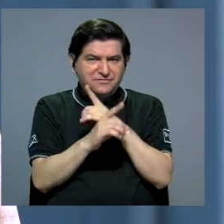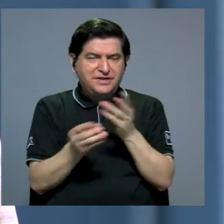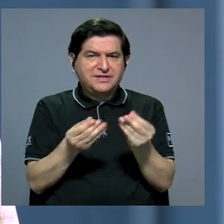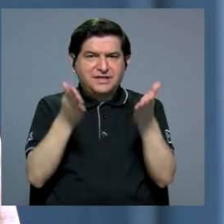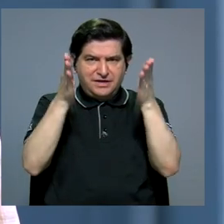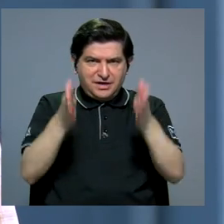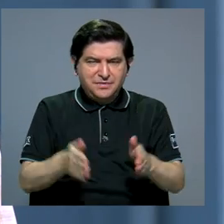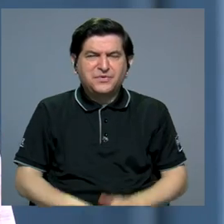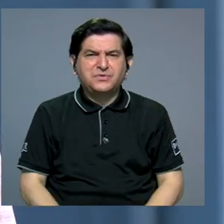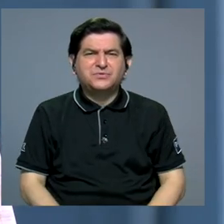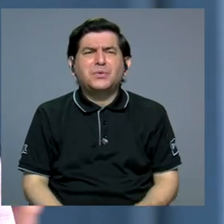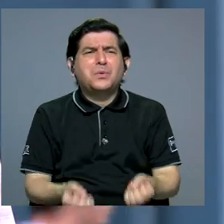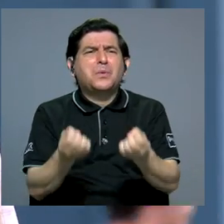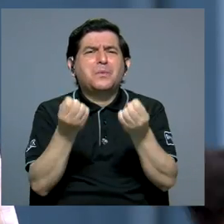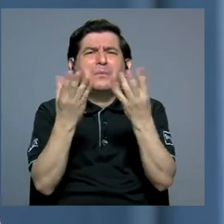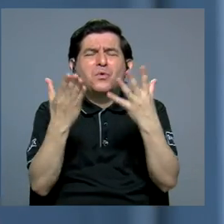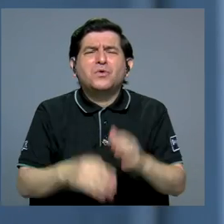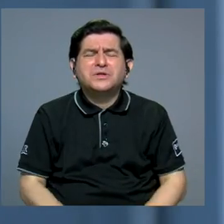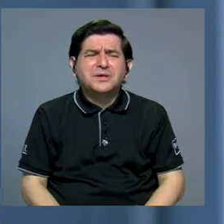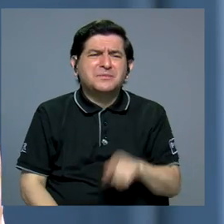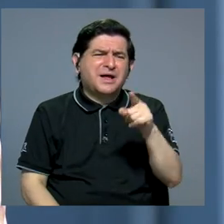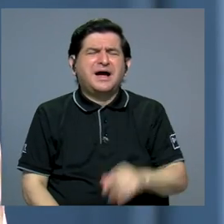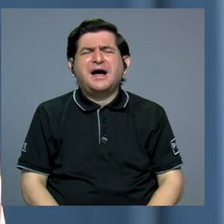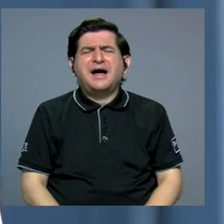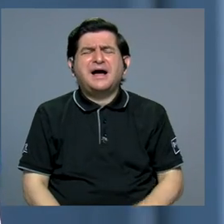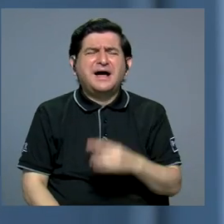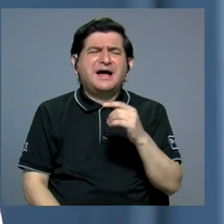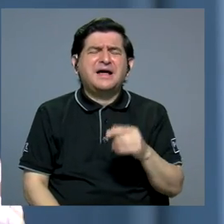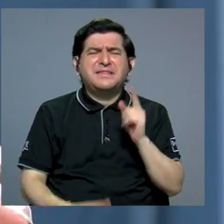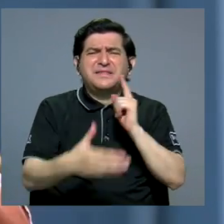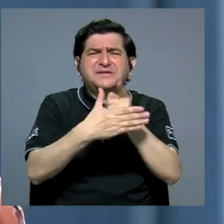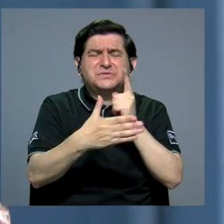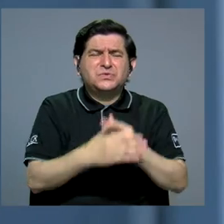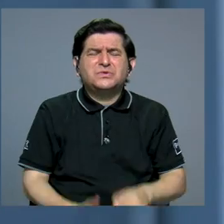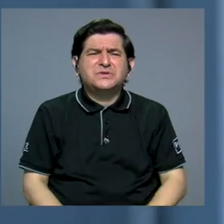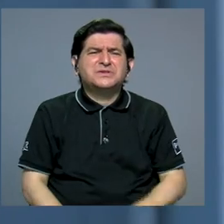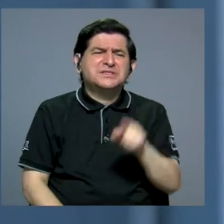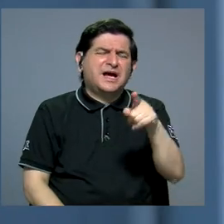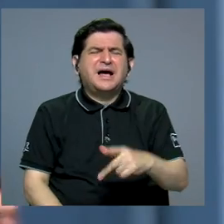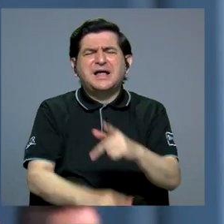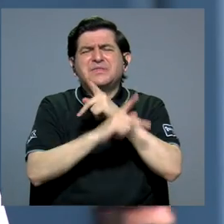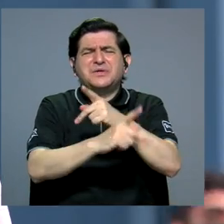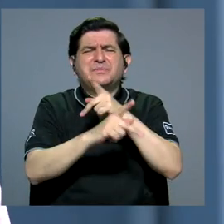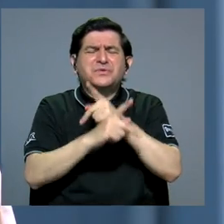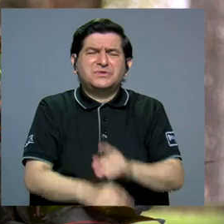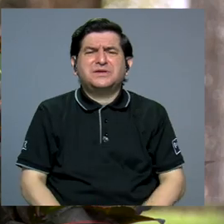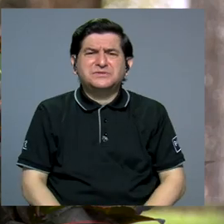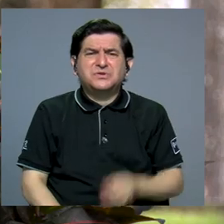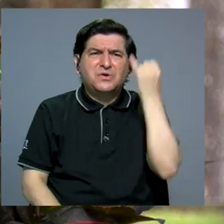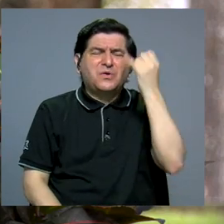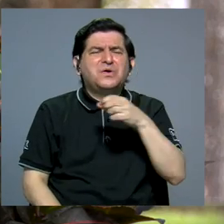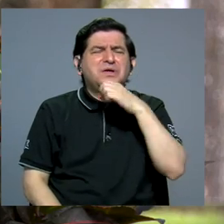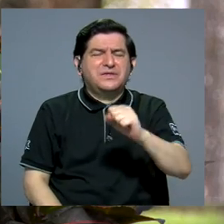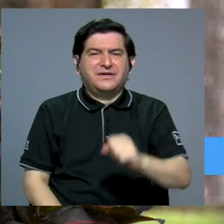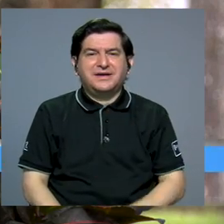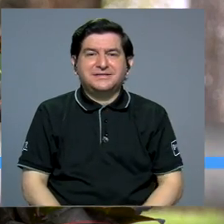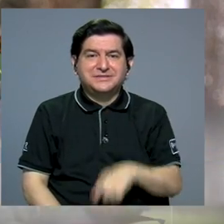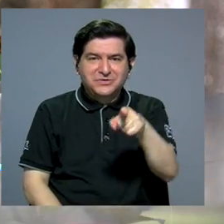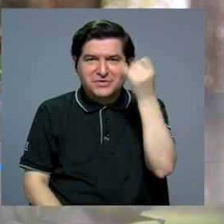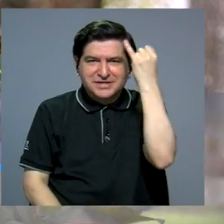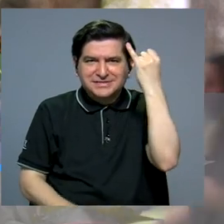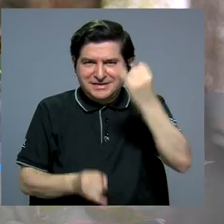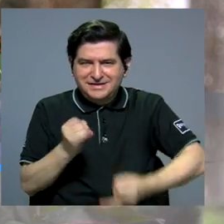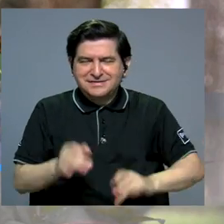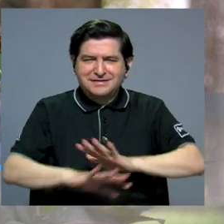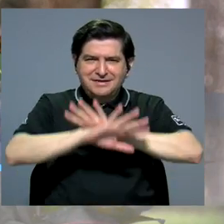defender a nuestros productores, le ponen un montón de epítetos de proteccionista, trasnochado, etcétera, etcétera. Nos quedamos, don Luis,